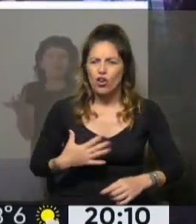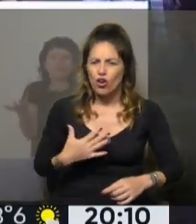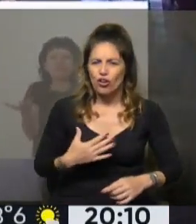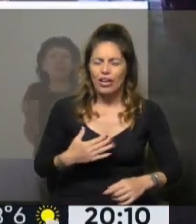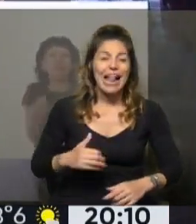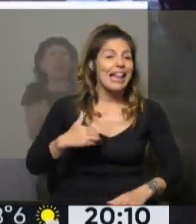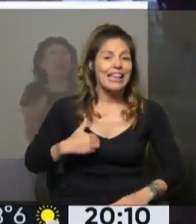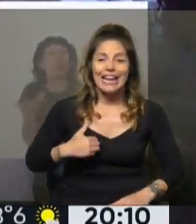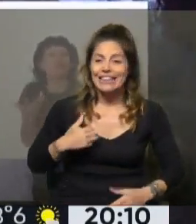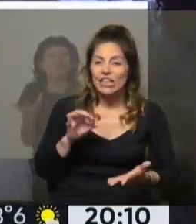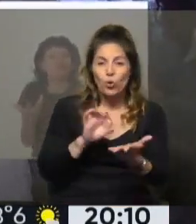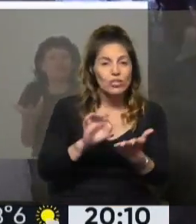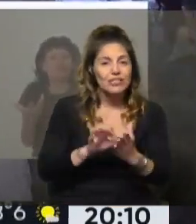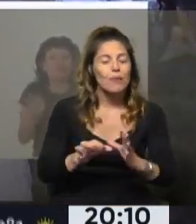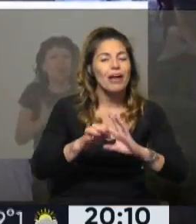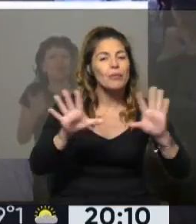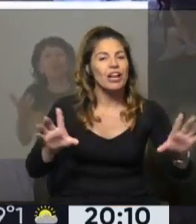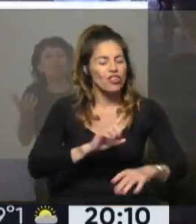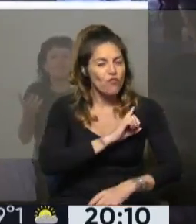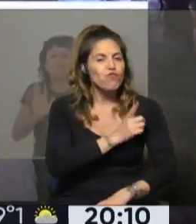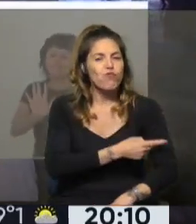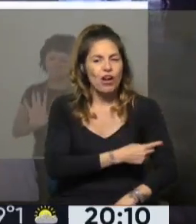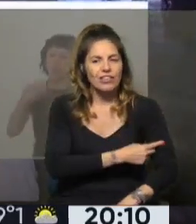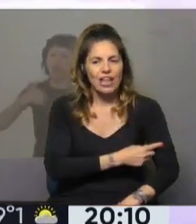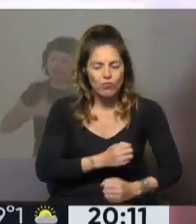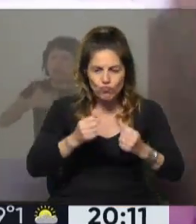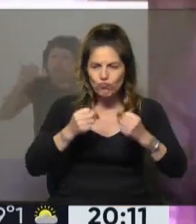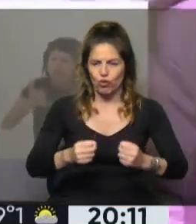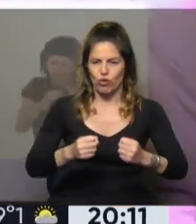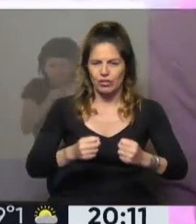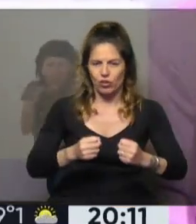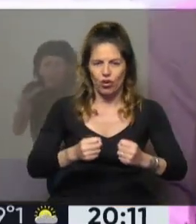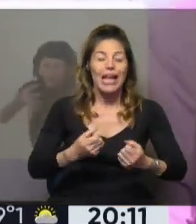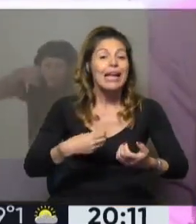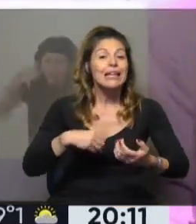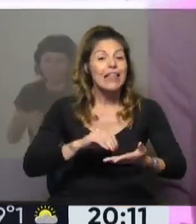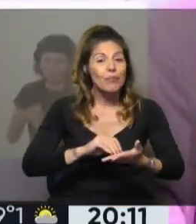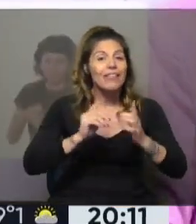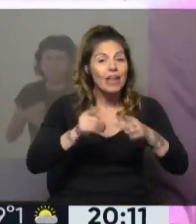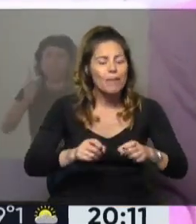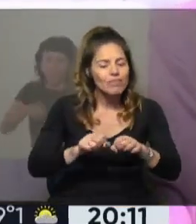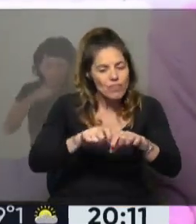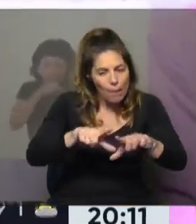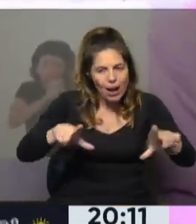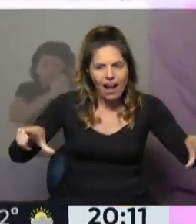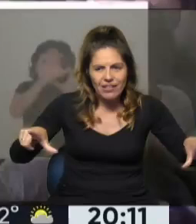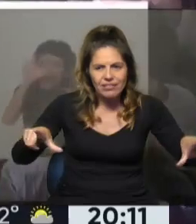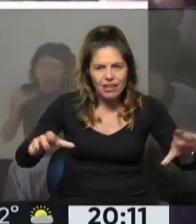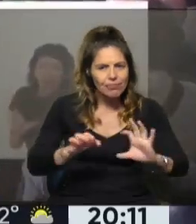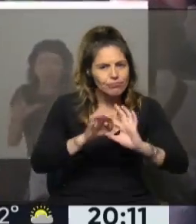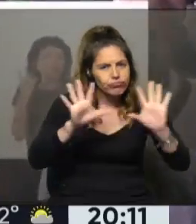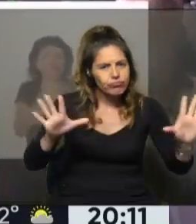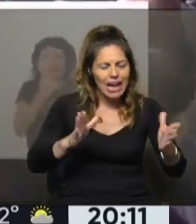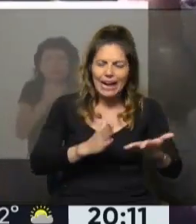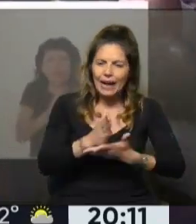Argentina tiene un sistema democrático fuerte Sólido y que además es transparente Y respeta